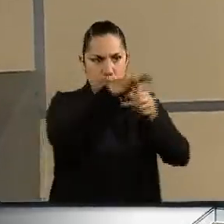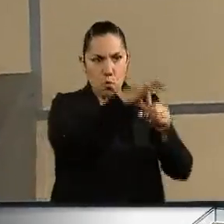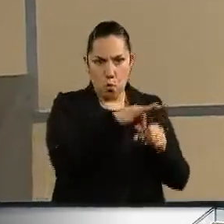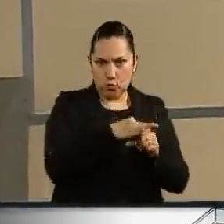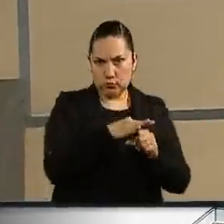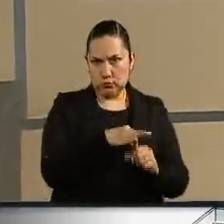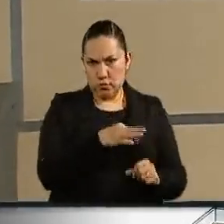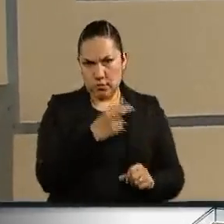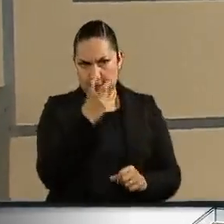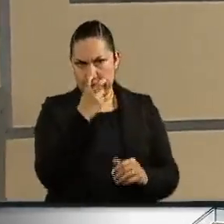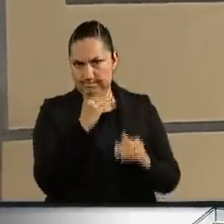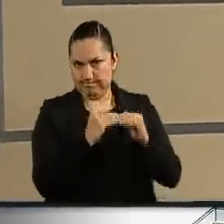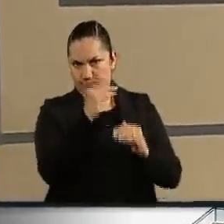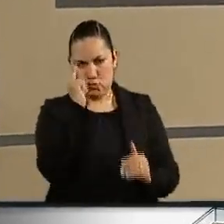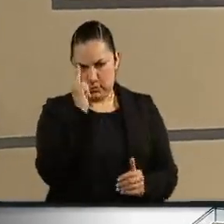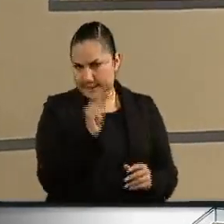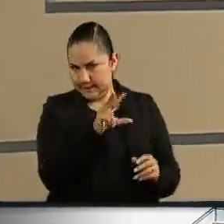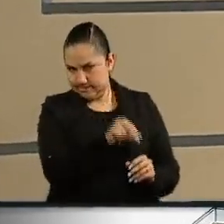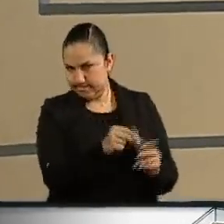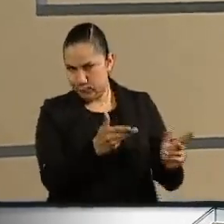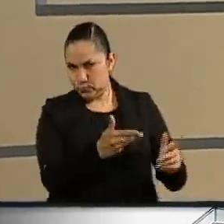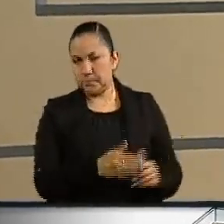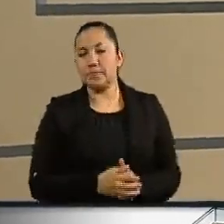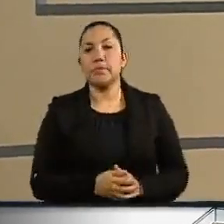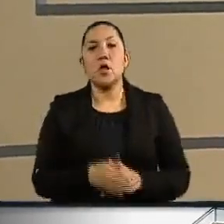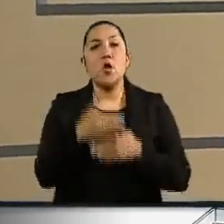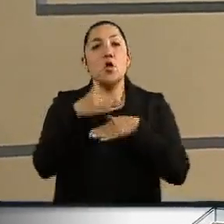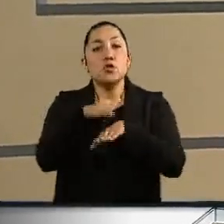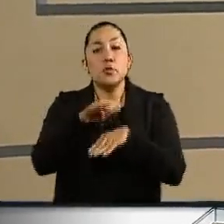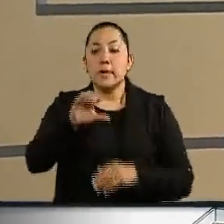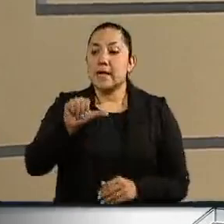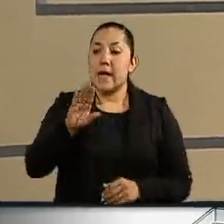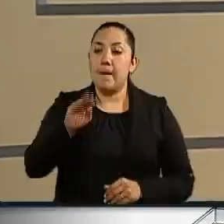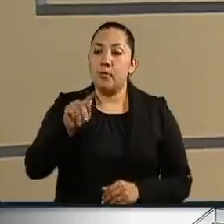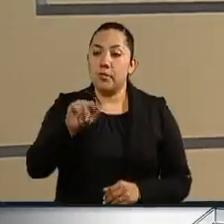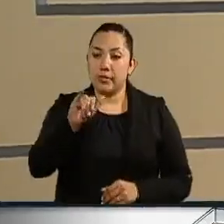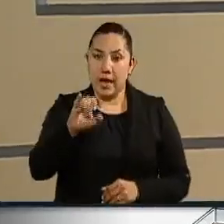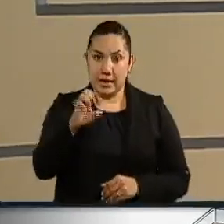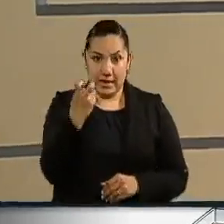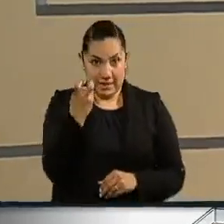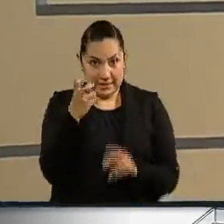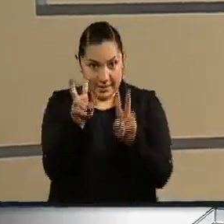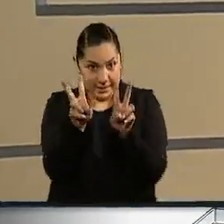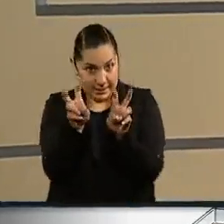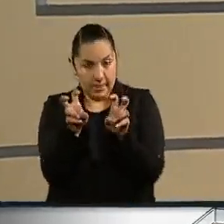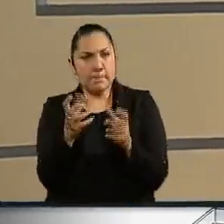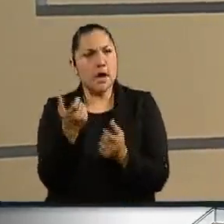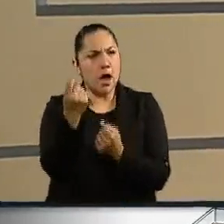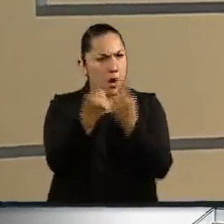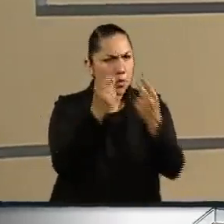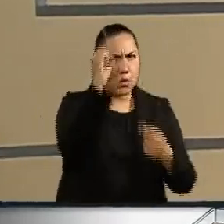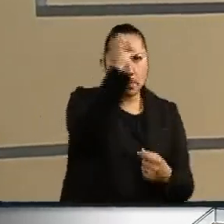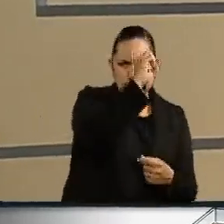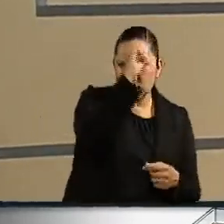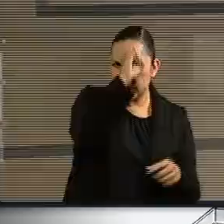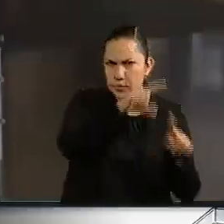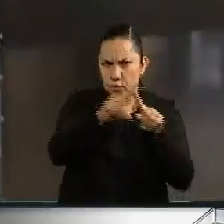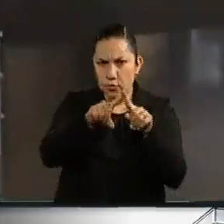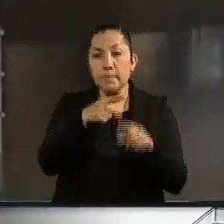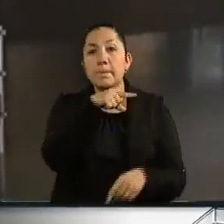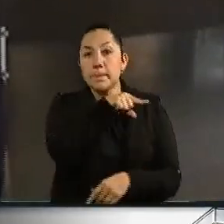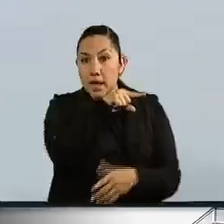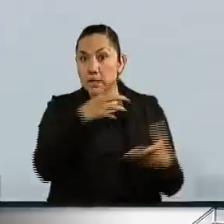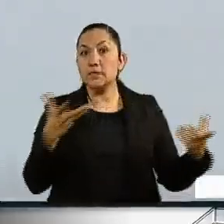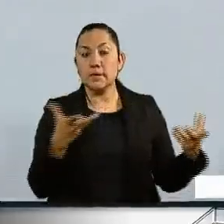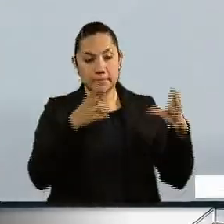Y sobre la ley, el tema de cabotaje, hubo también pronunciamientos acompañado de integrantes del Frente por la Defensa